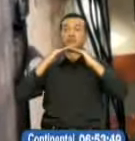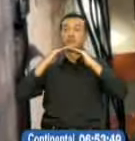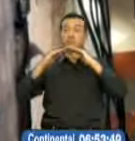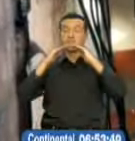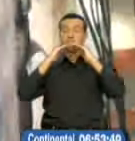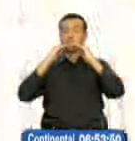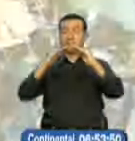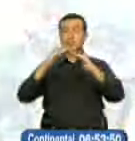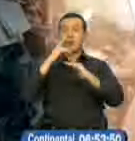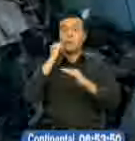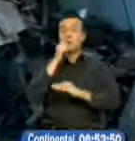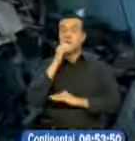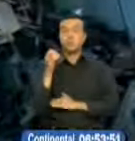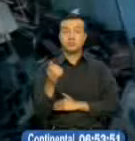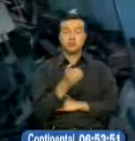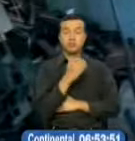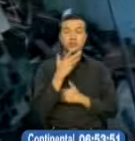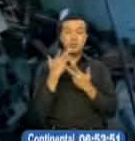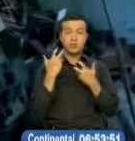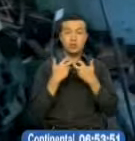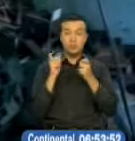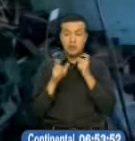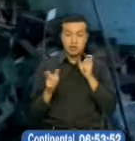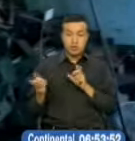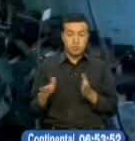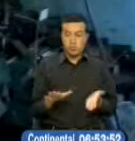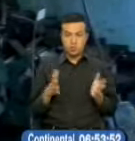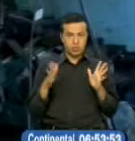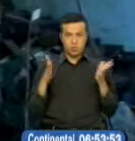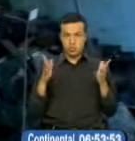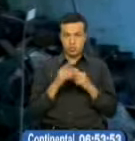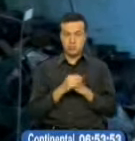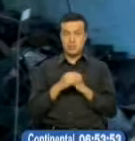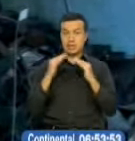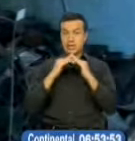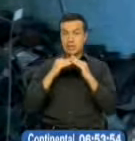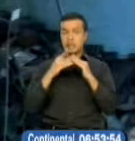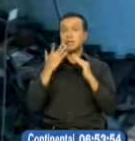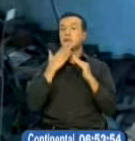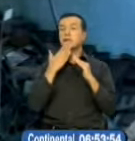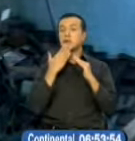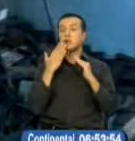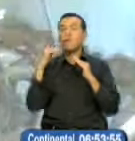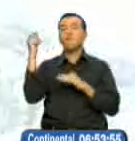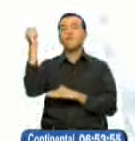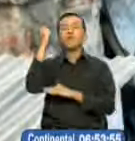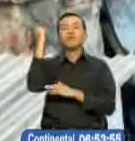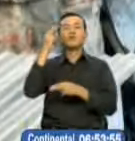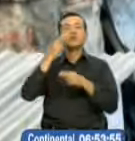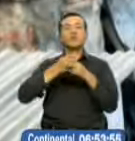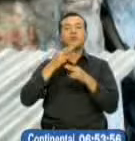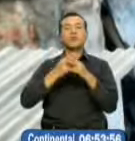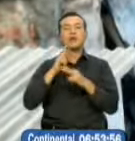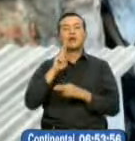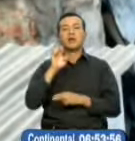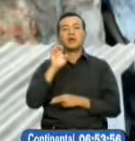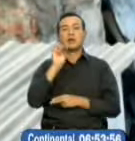Cuerpo de Bomberos. No se registraron víctimas que lamentar. Esta edificación era ocupada actualmente por la Fundación